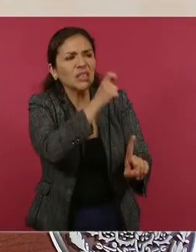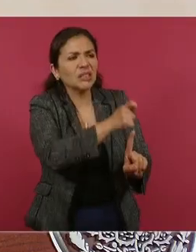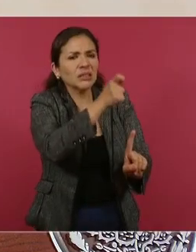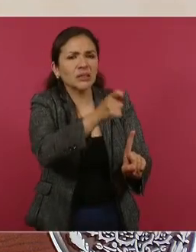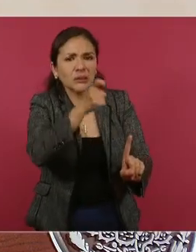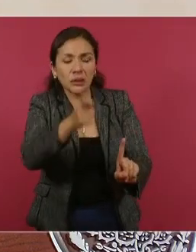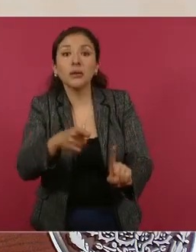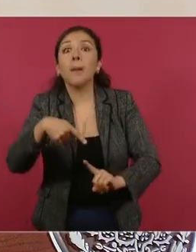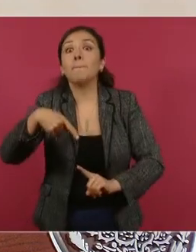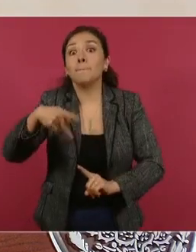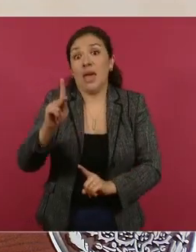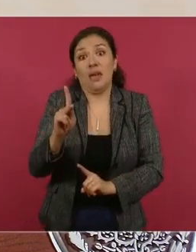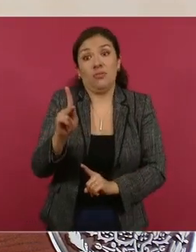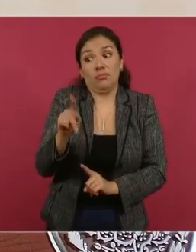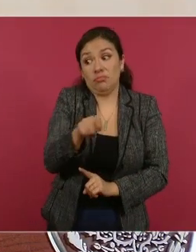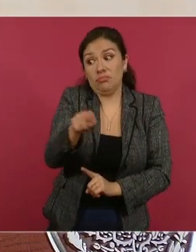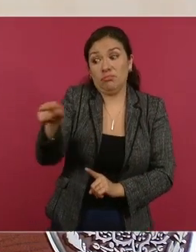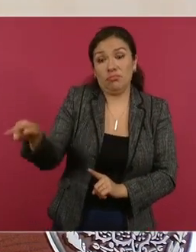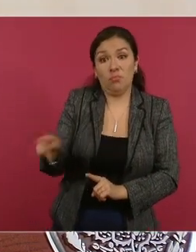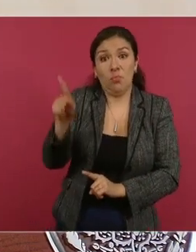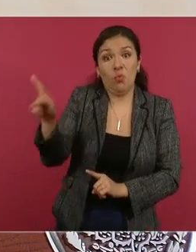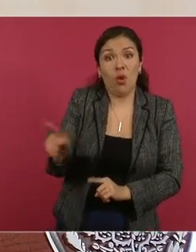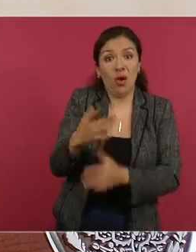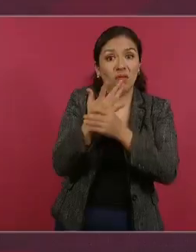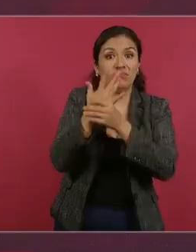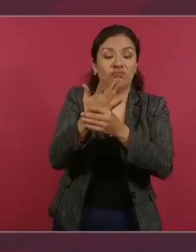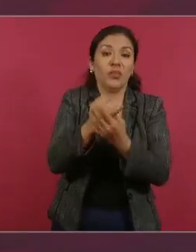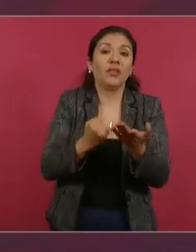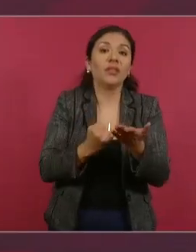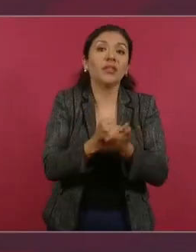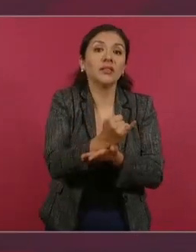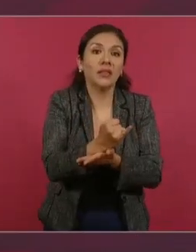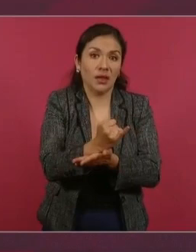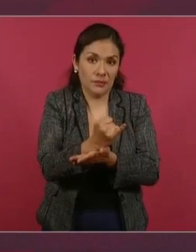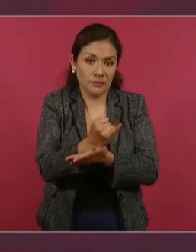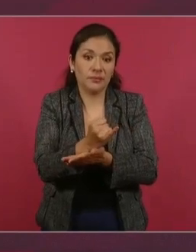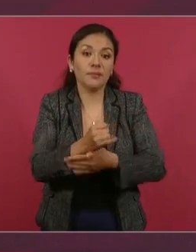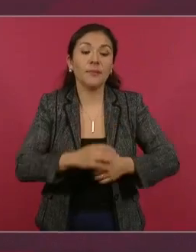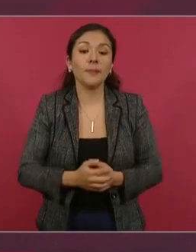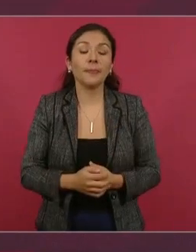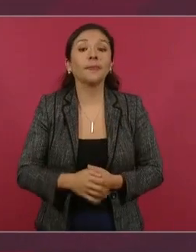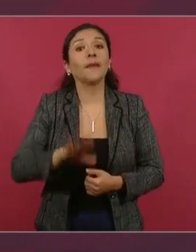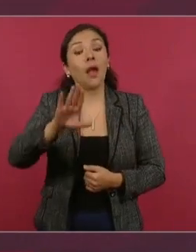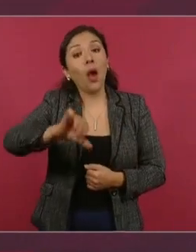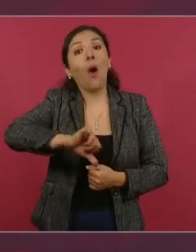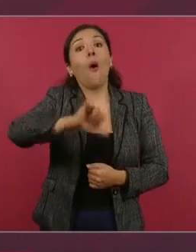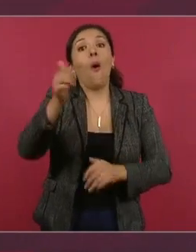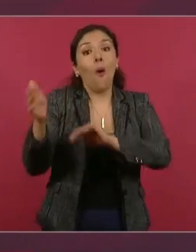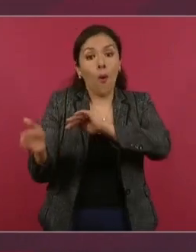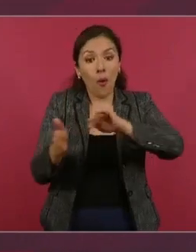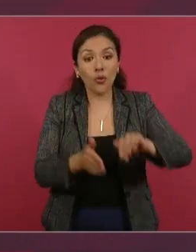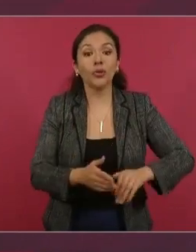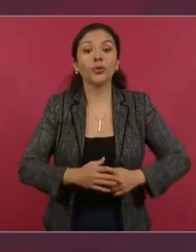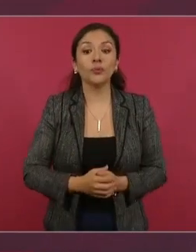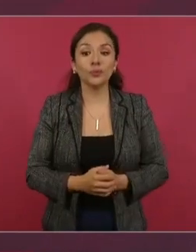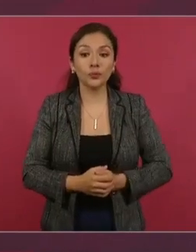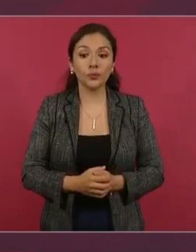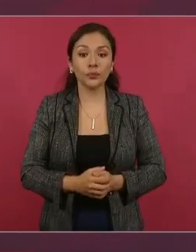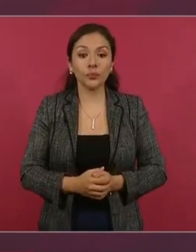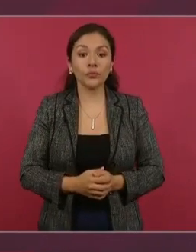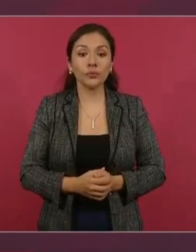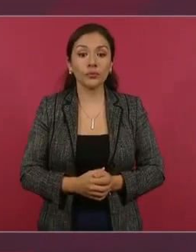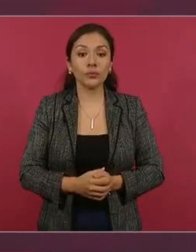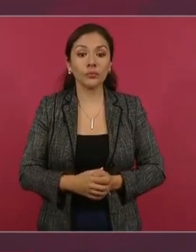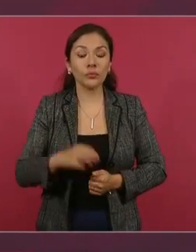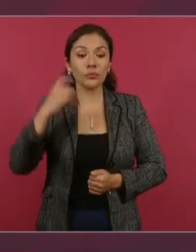pero sí que el pueblo sea el que elija. Y lo otro, que